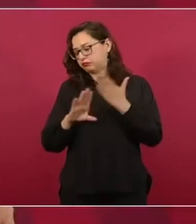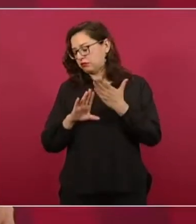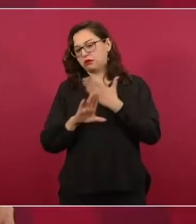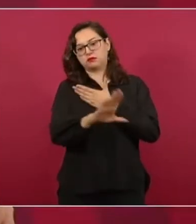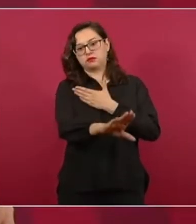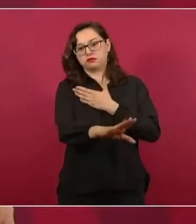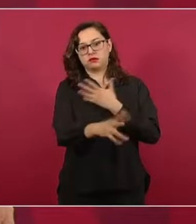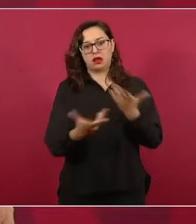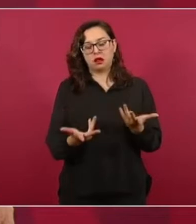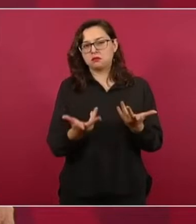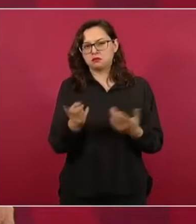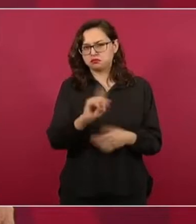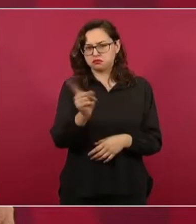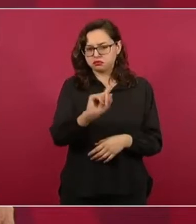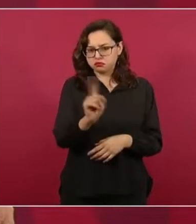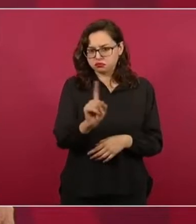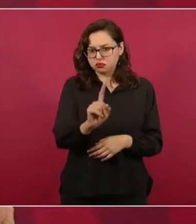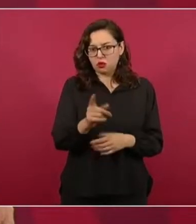no antirreligioso,